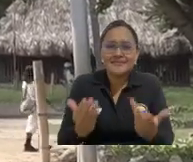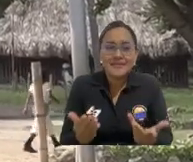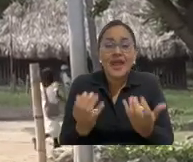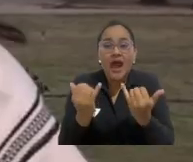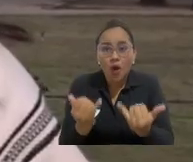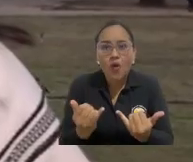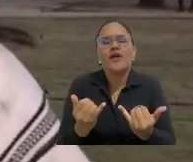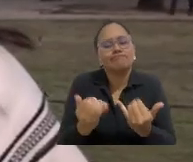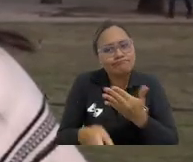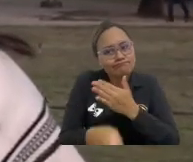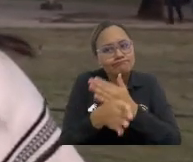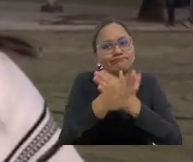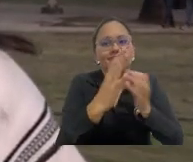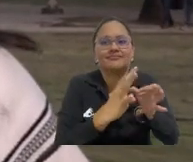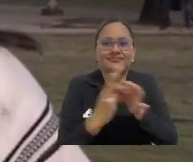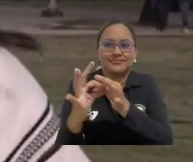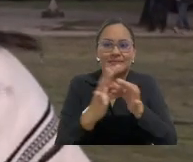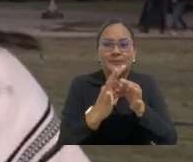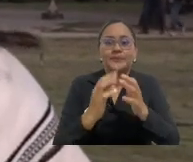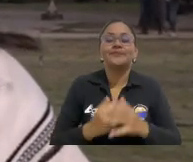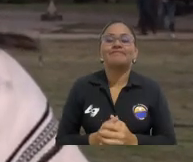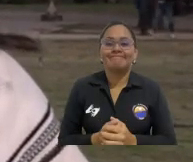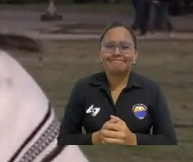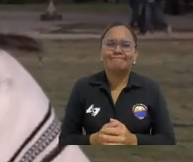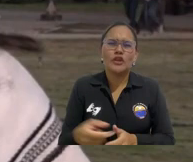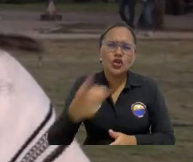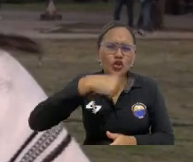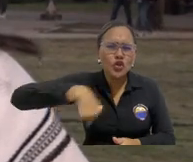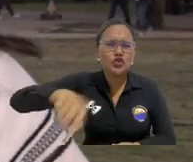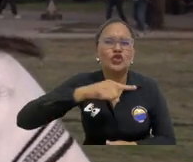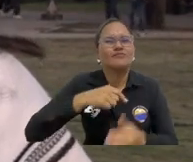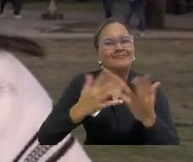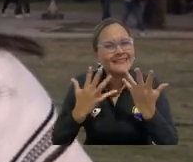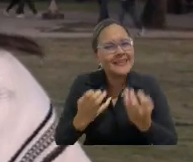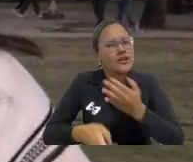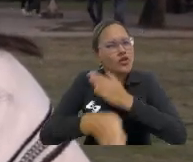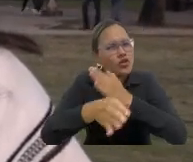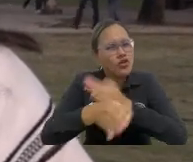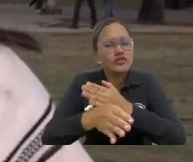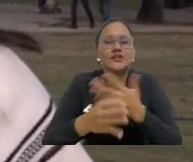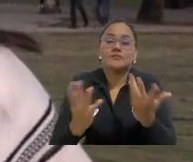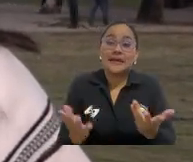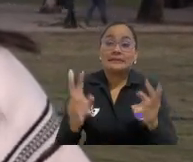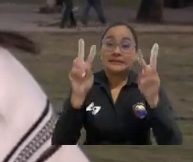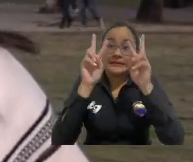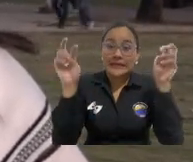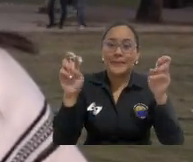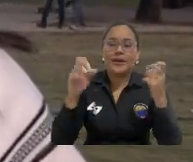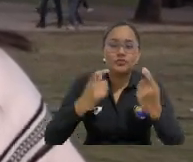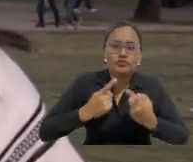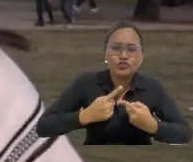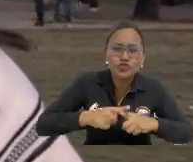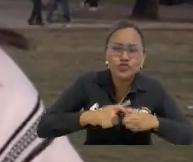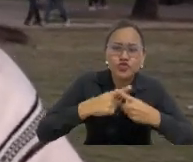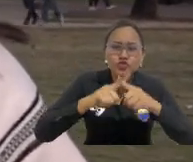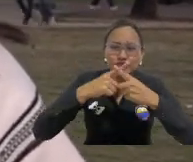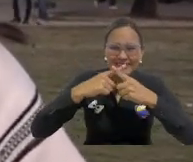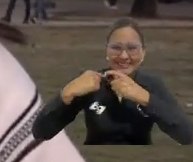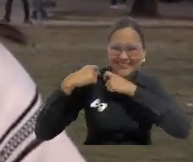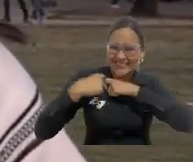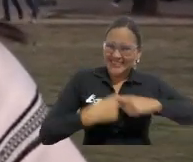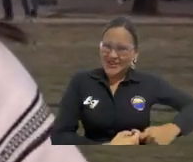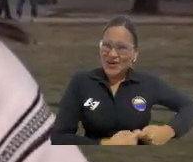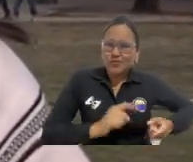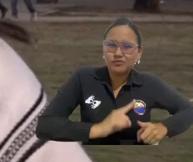ancestro que seremos es un proyecto y también el tema del tejido las mochilas las la mochila ar guaca que es único